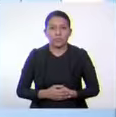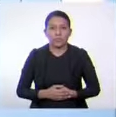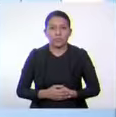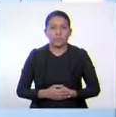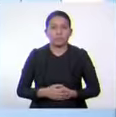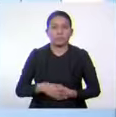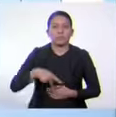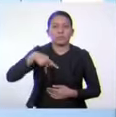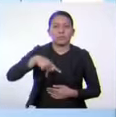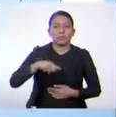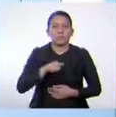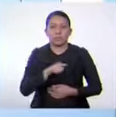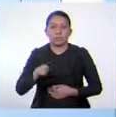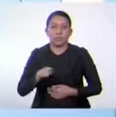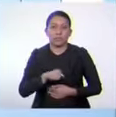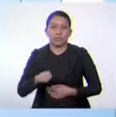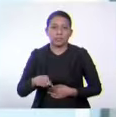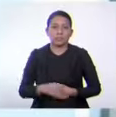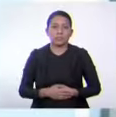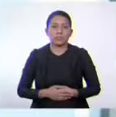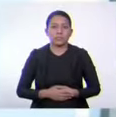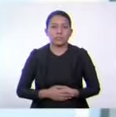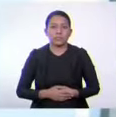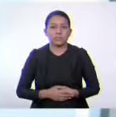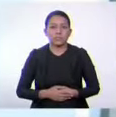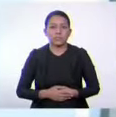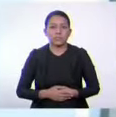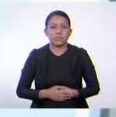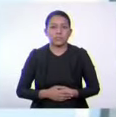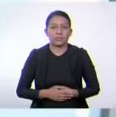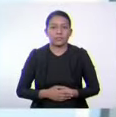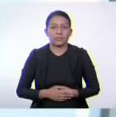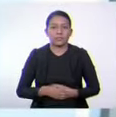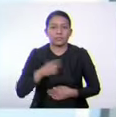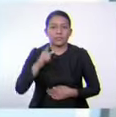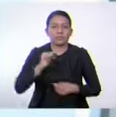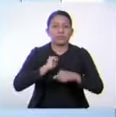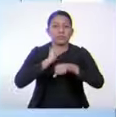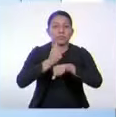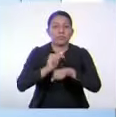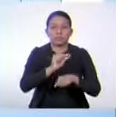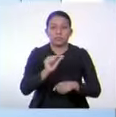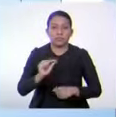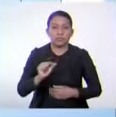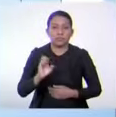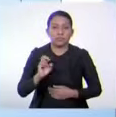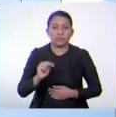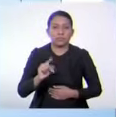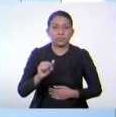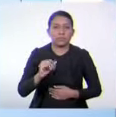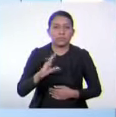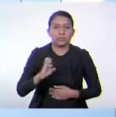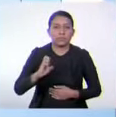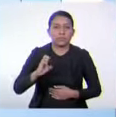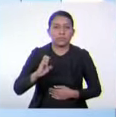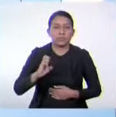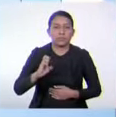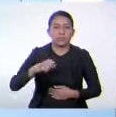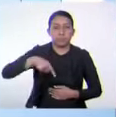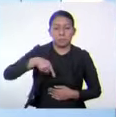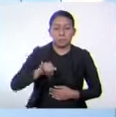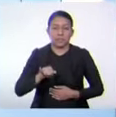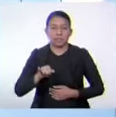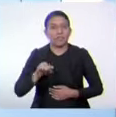PZ. Este otro enlace se le denomina también enlaces pi. Por tanto,